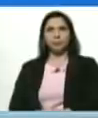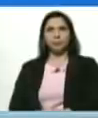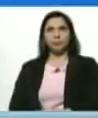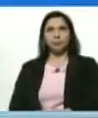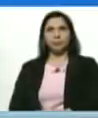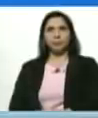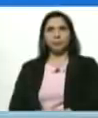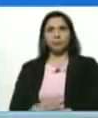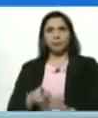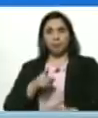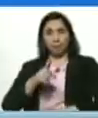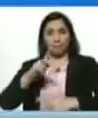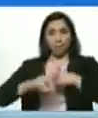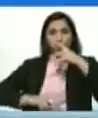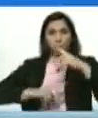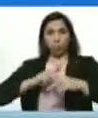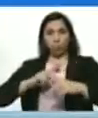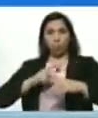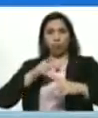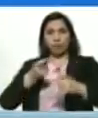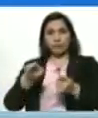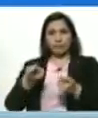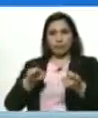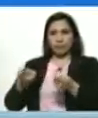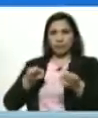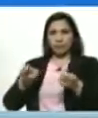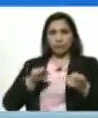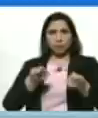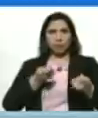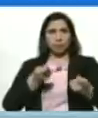de este producto de este servicio